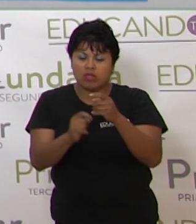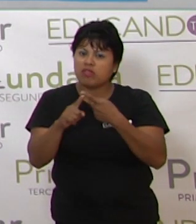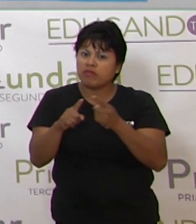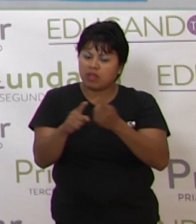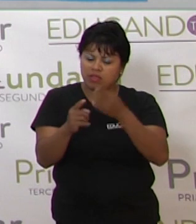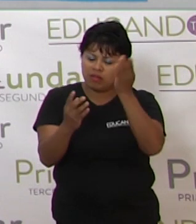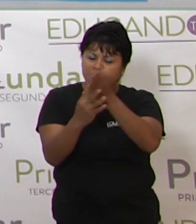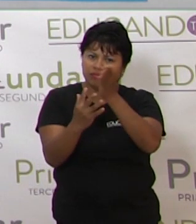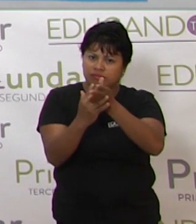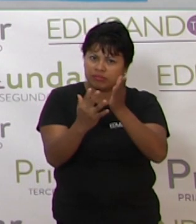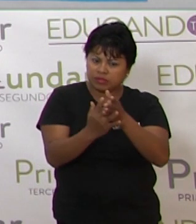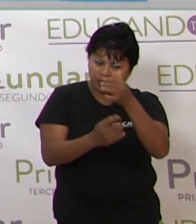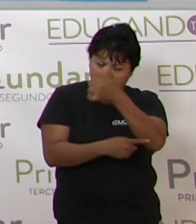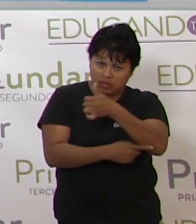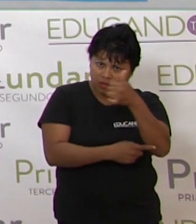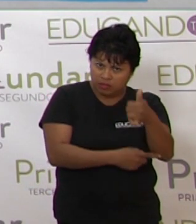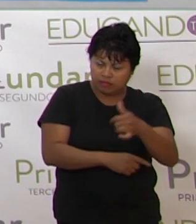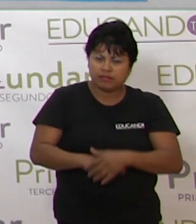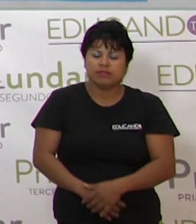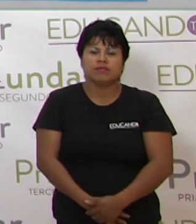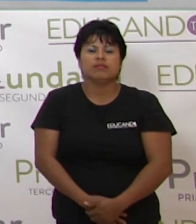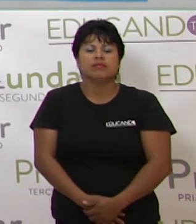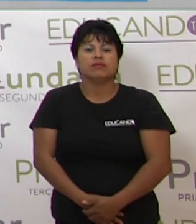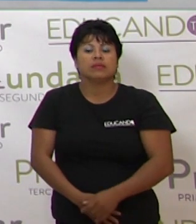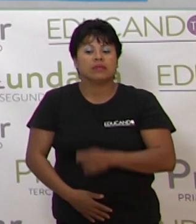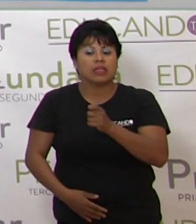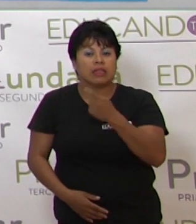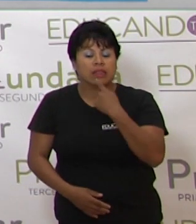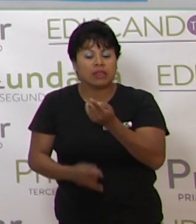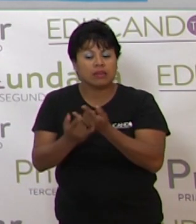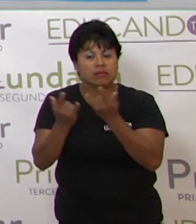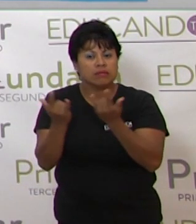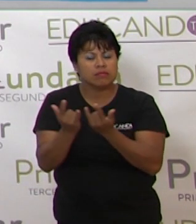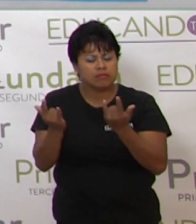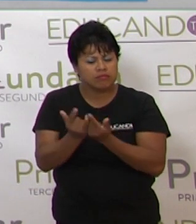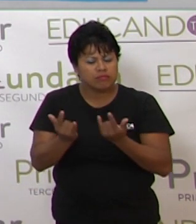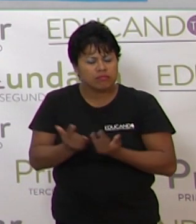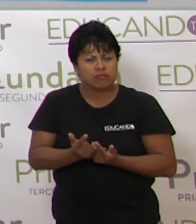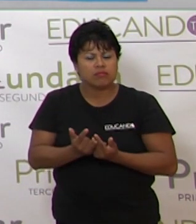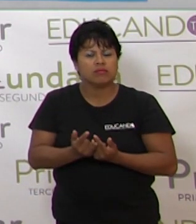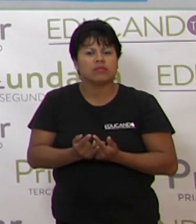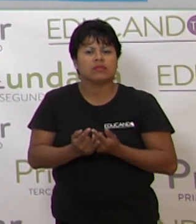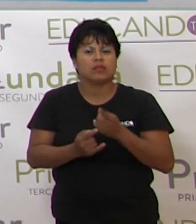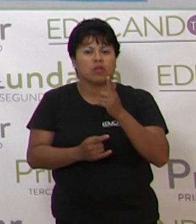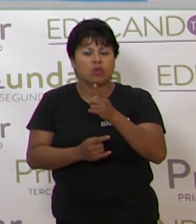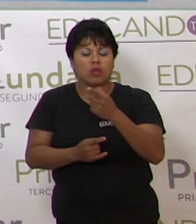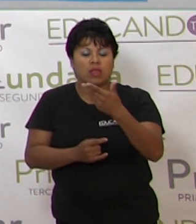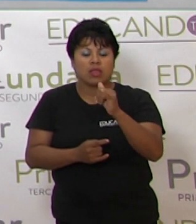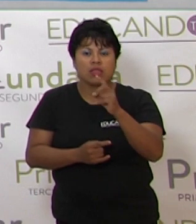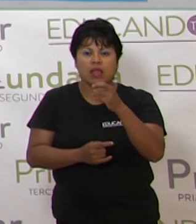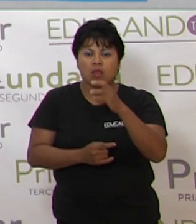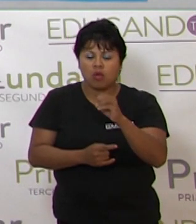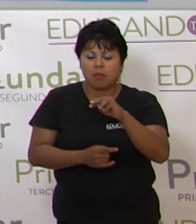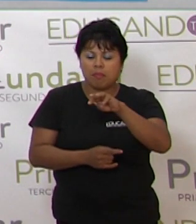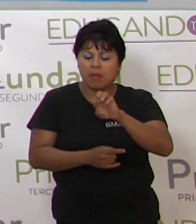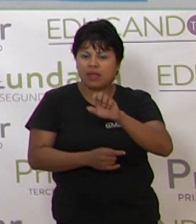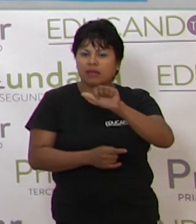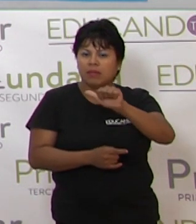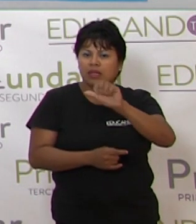capítulos respectivamente, que narra, ya dijimos, la historia de un hidalgo